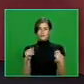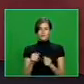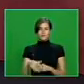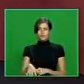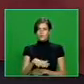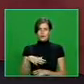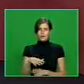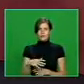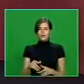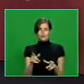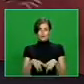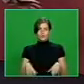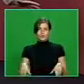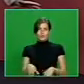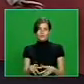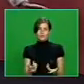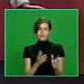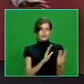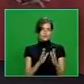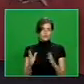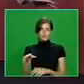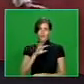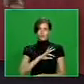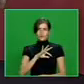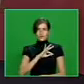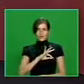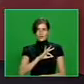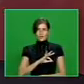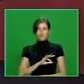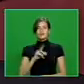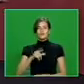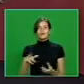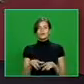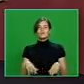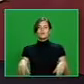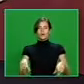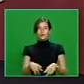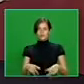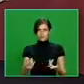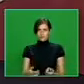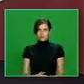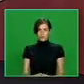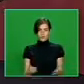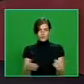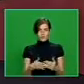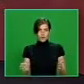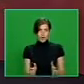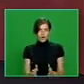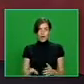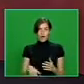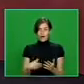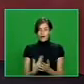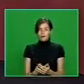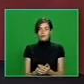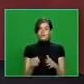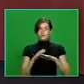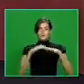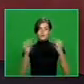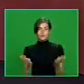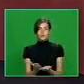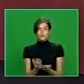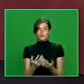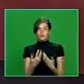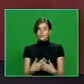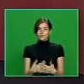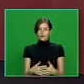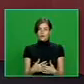desde los sectores las organizaciones sociales de los sectores populares hasta Incluso el mundo empresarial que